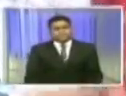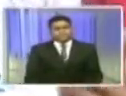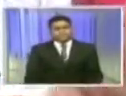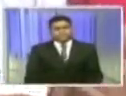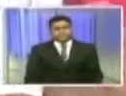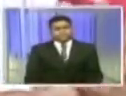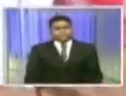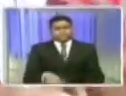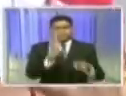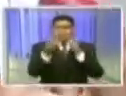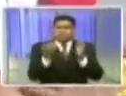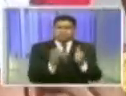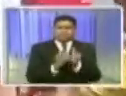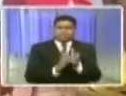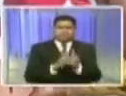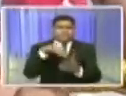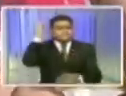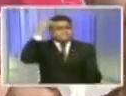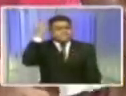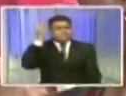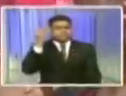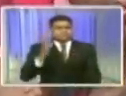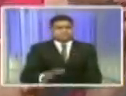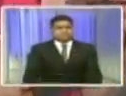veces piensa